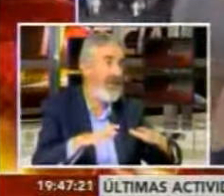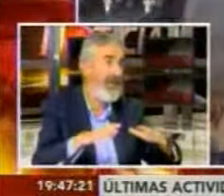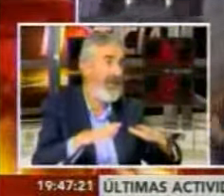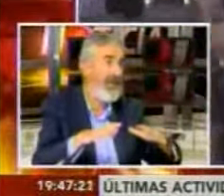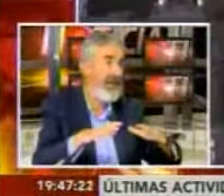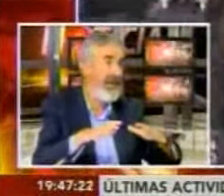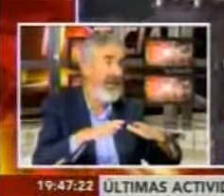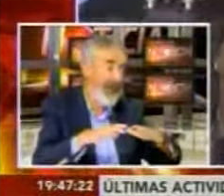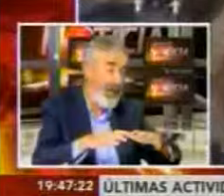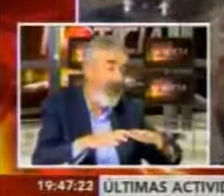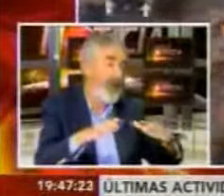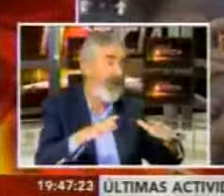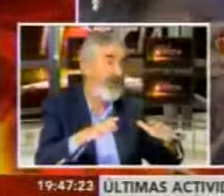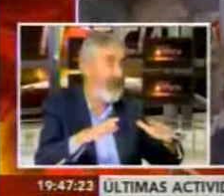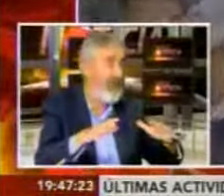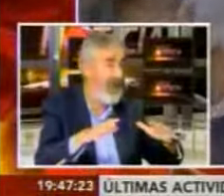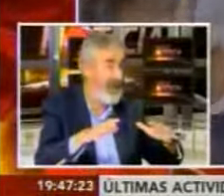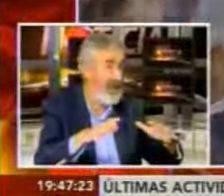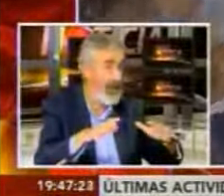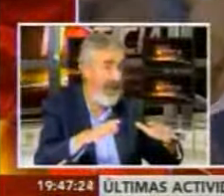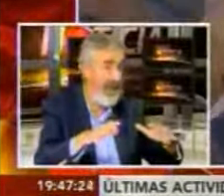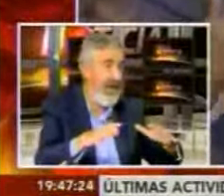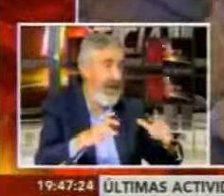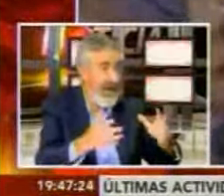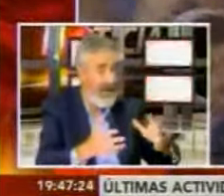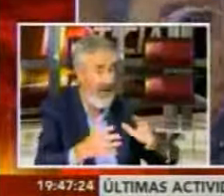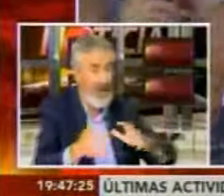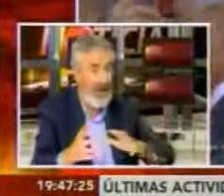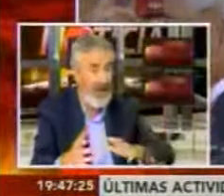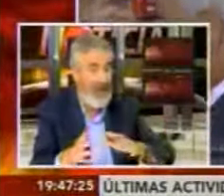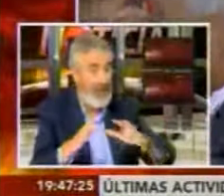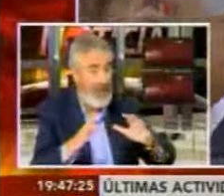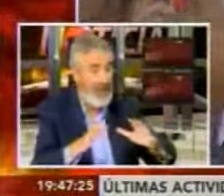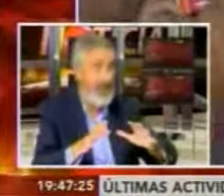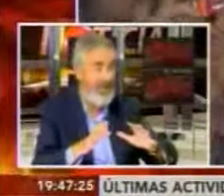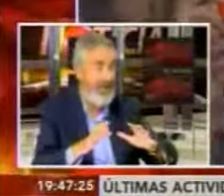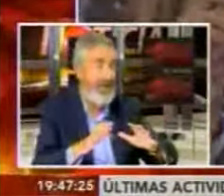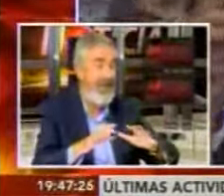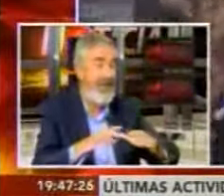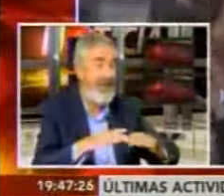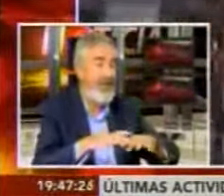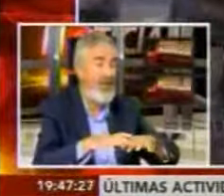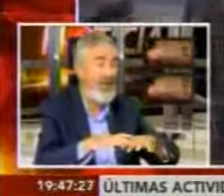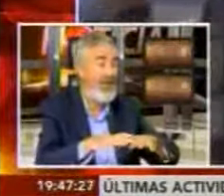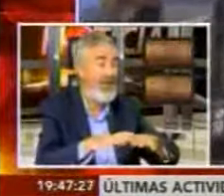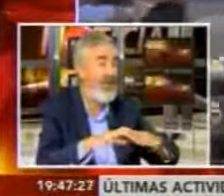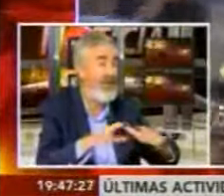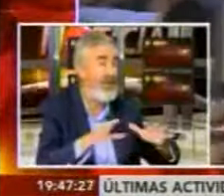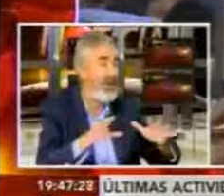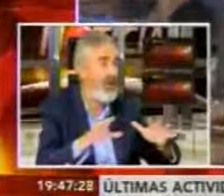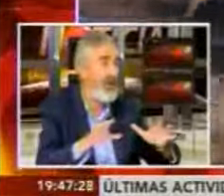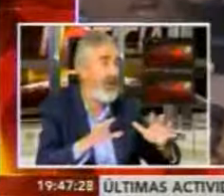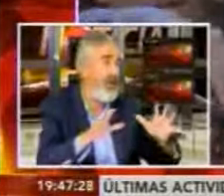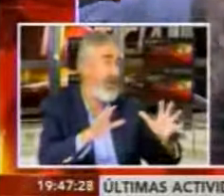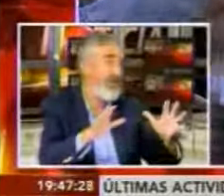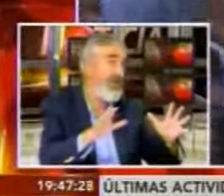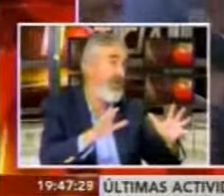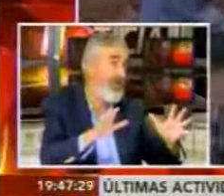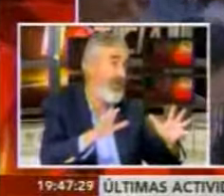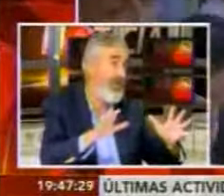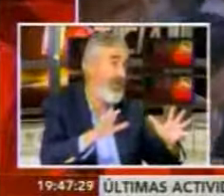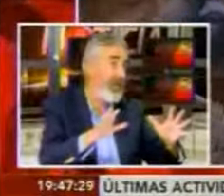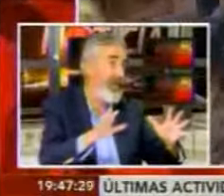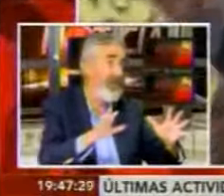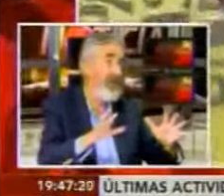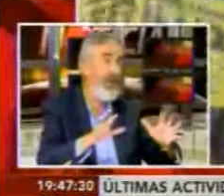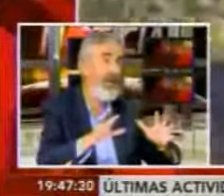importante crecer, pero no va a resolver el crecimiento económico y no lo resolvió durante el gobierno de Piñera los problemas de la distribución del ingreso. Las clases medias en Chile